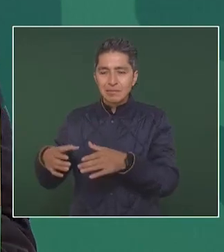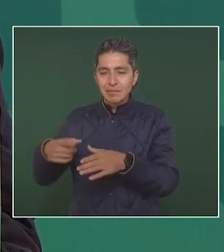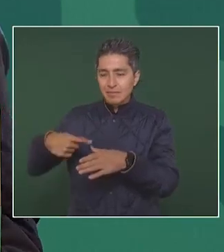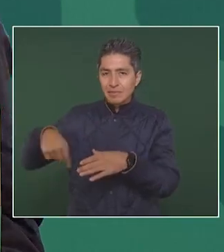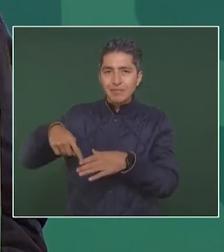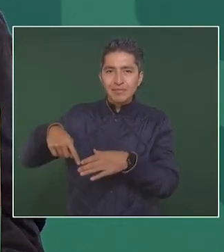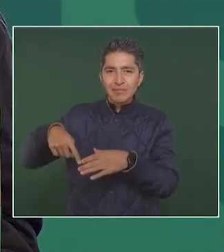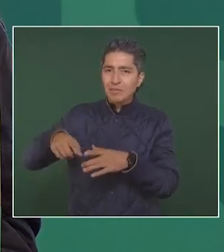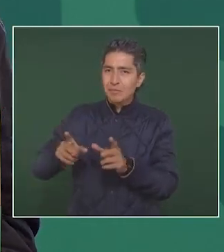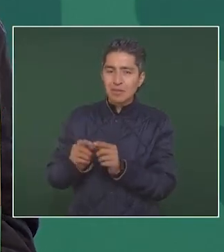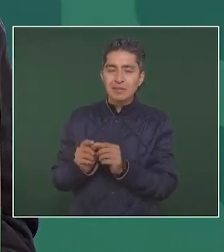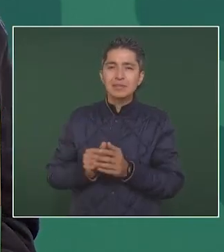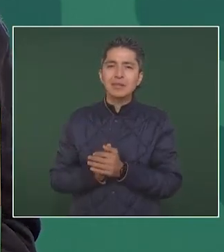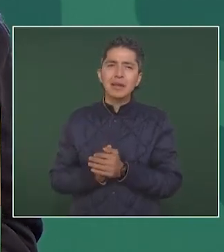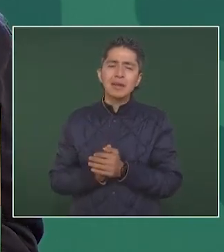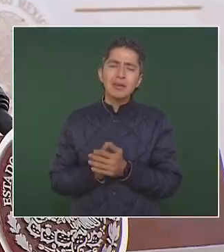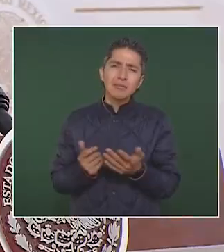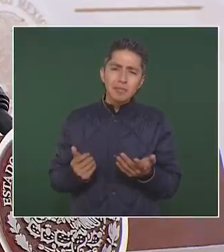Y